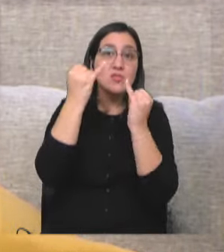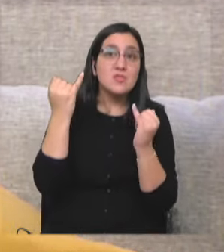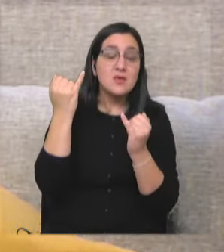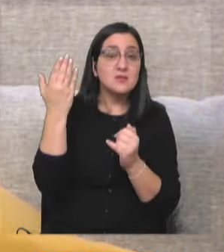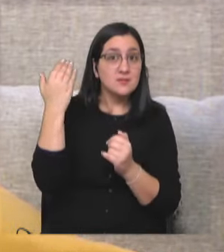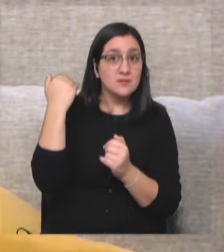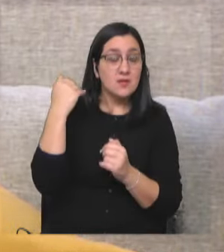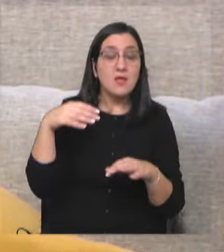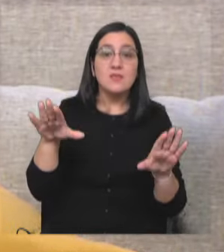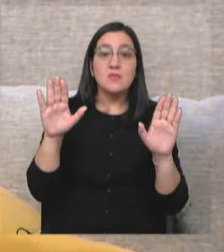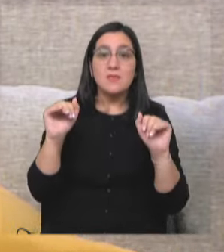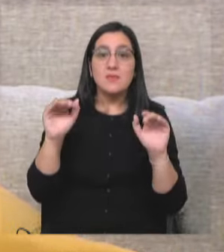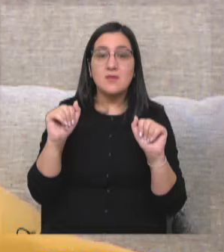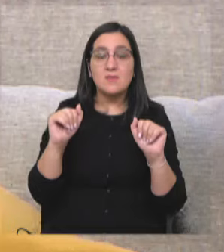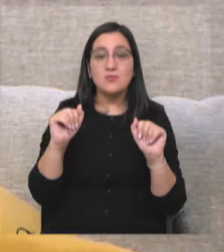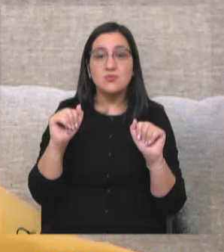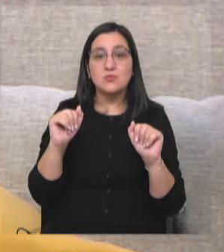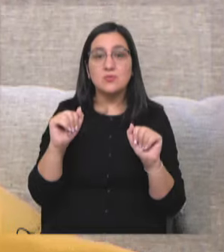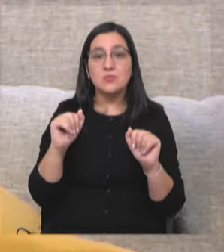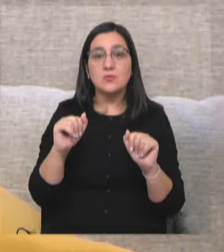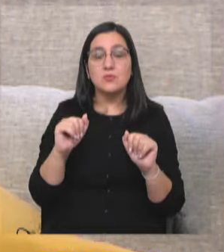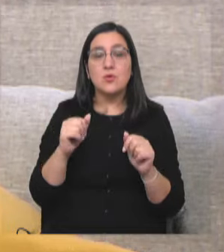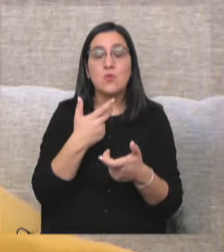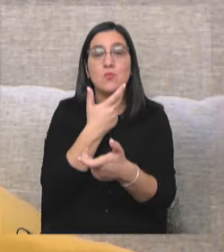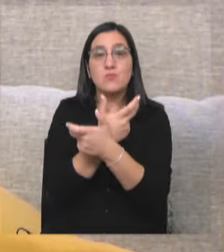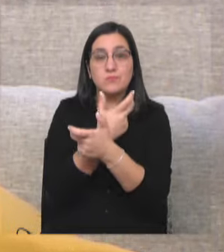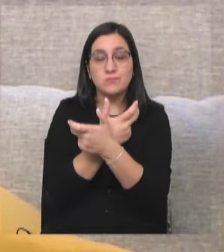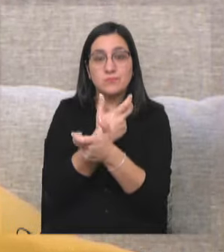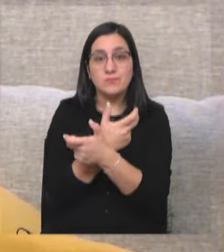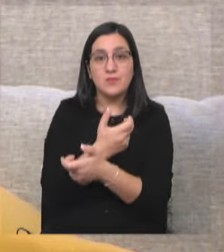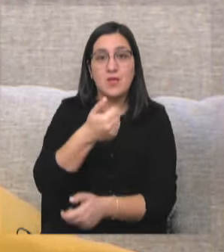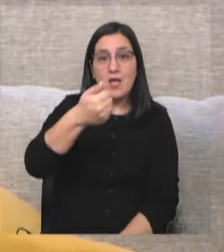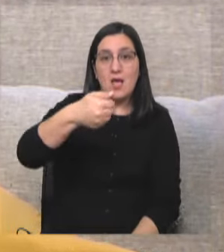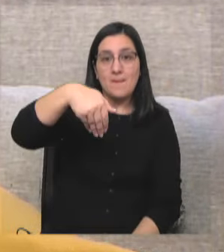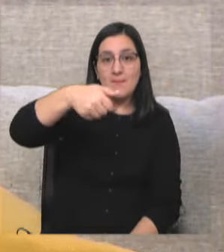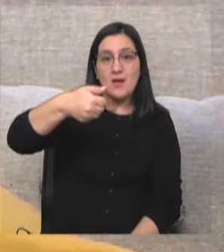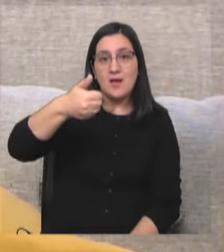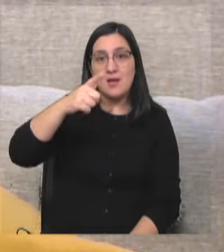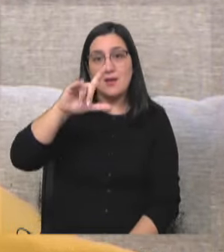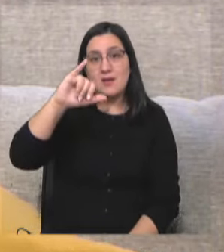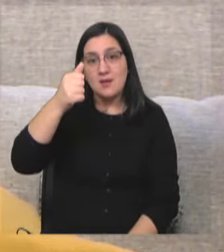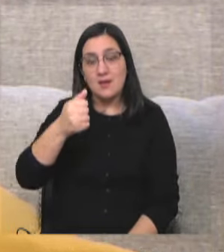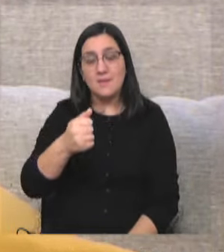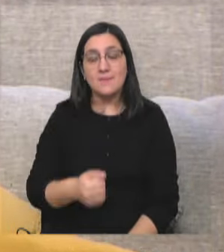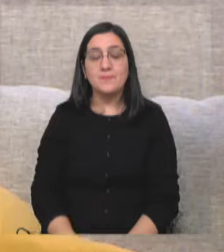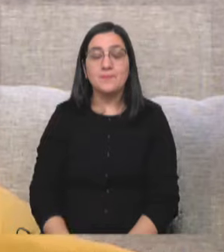despidiendo, recibiendo y despidiendo los restos de Amalia. Está muy